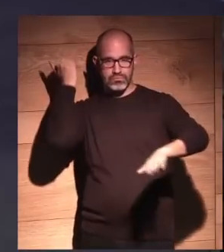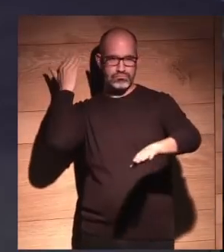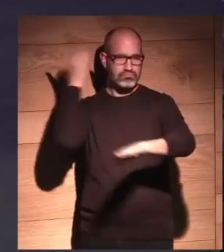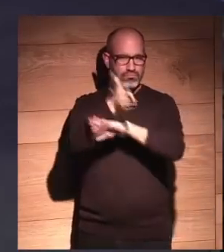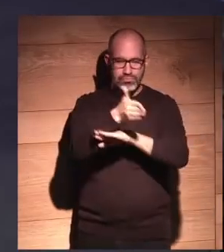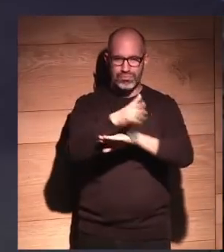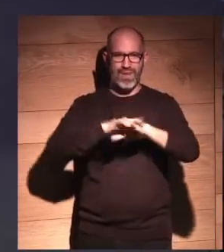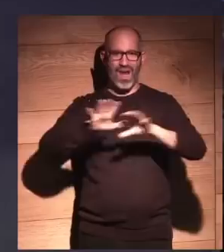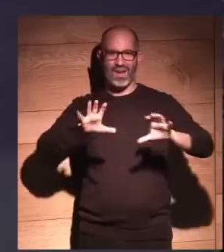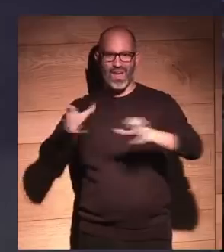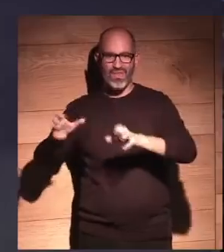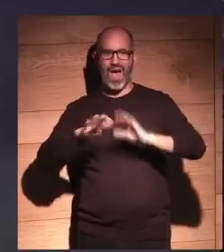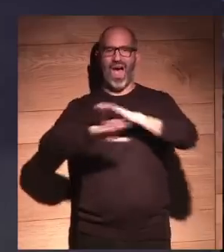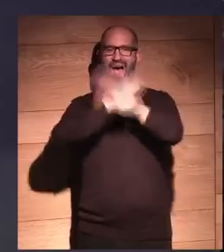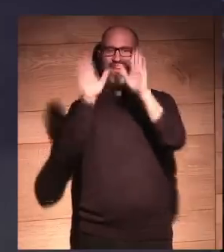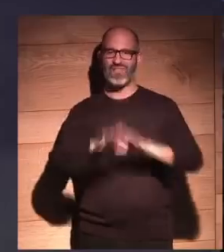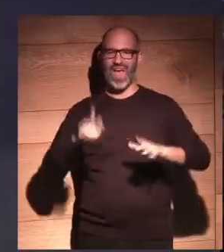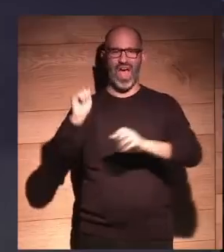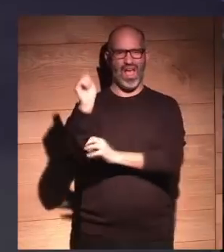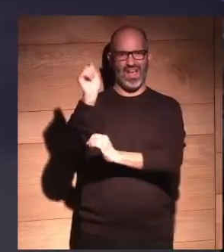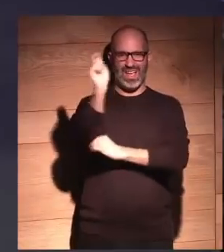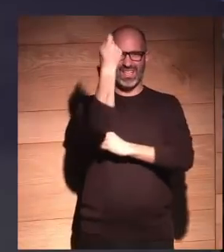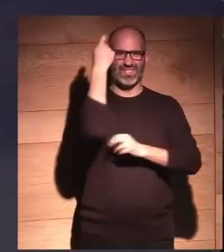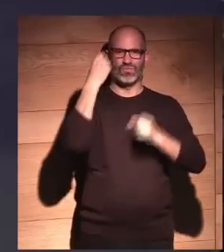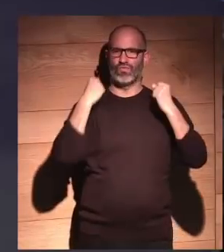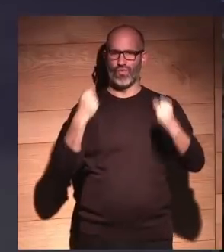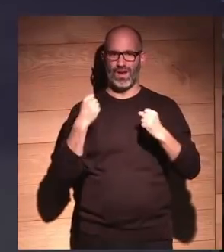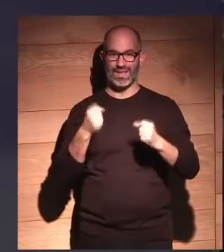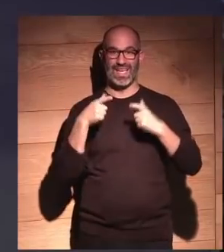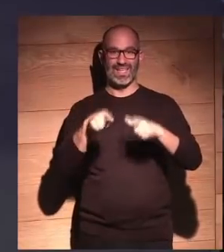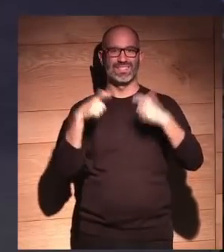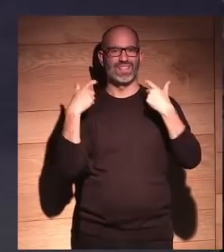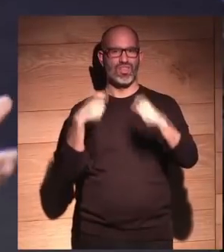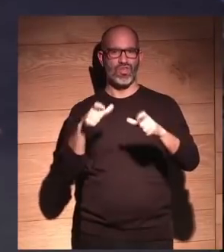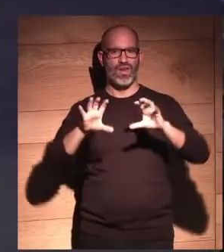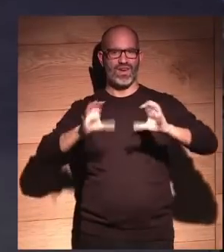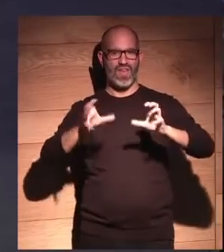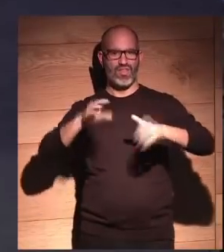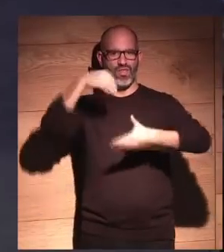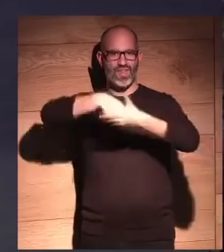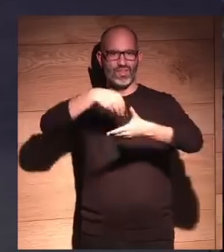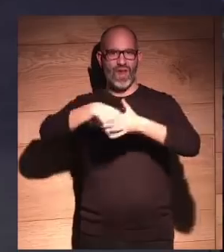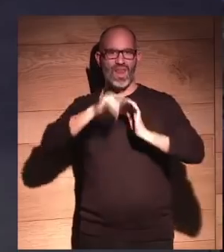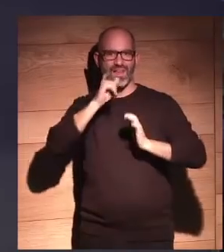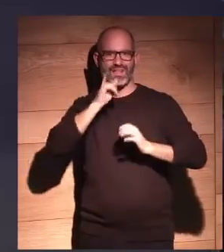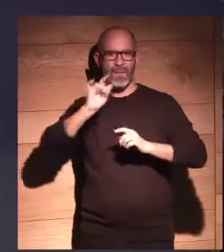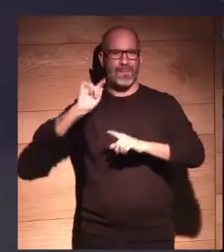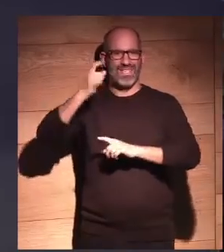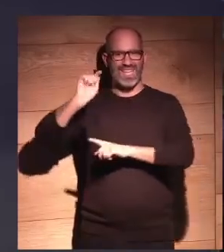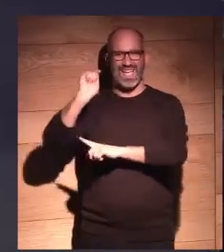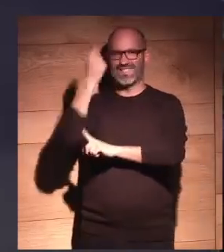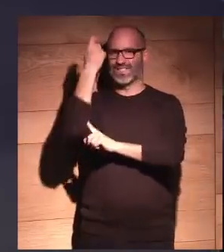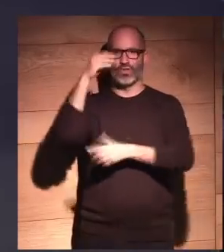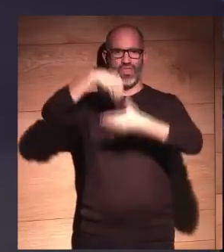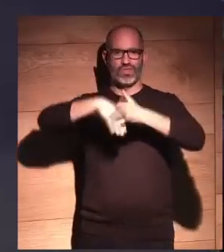una locura que ha tenido muchísimo éxito. Es una sección, es una de las secciones más exitosas del programa